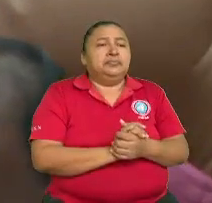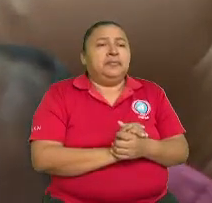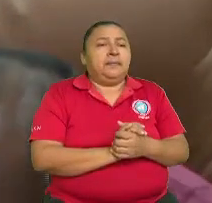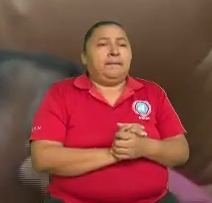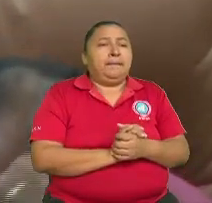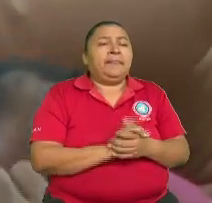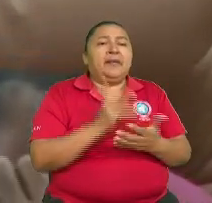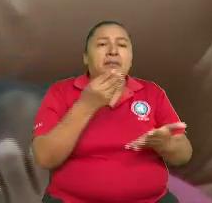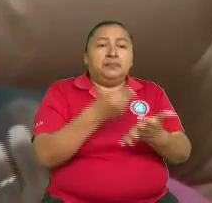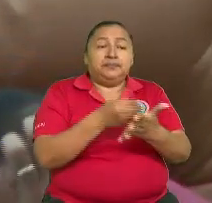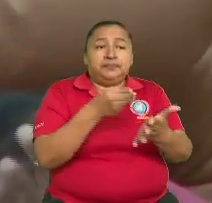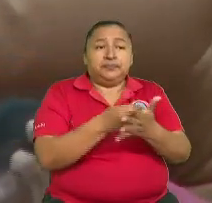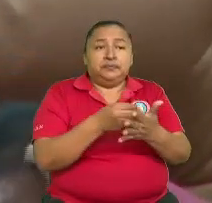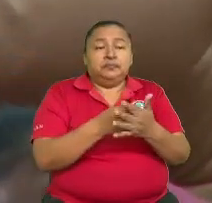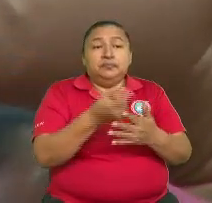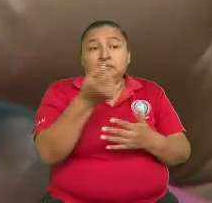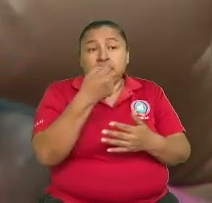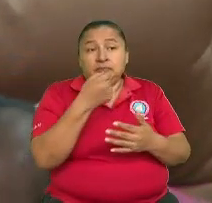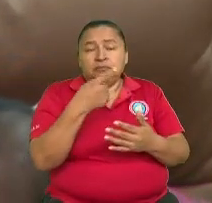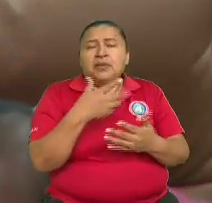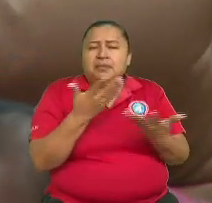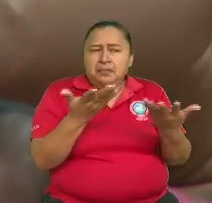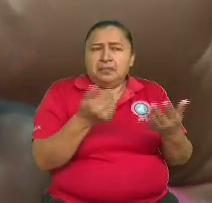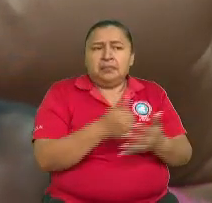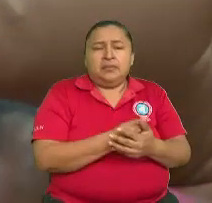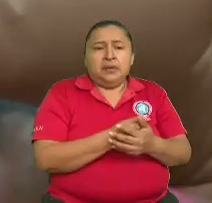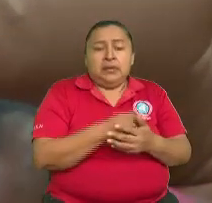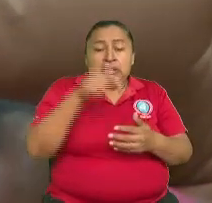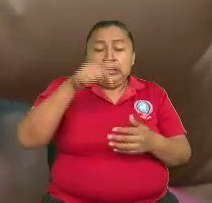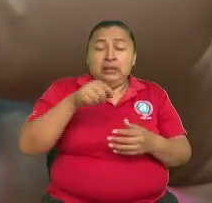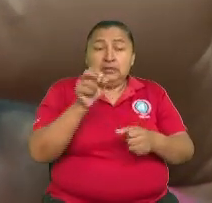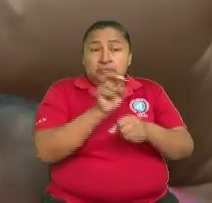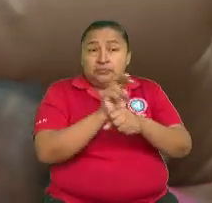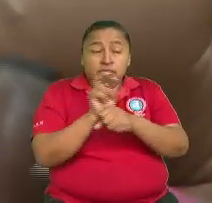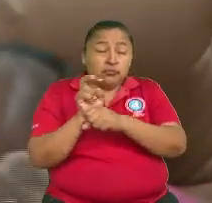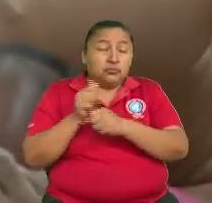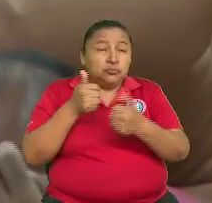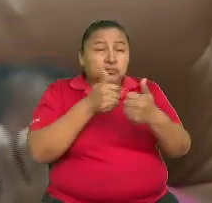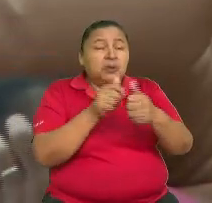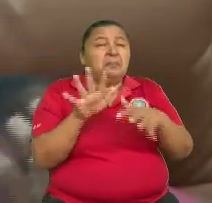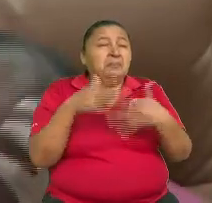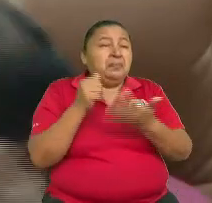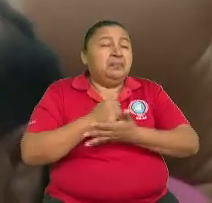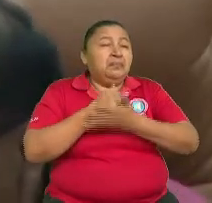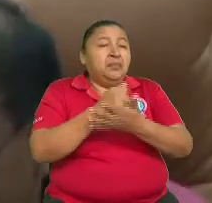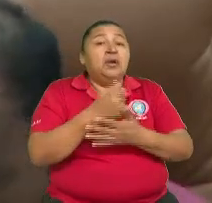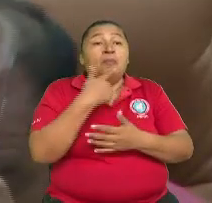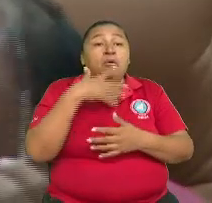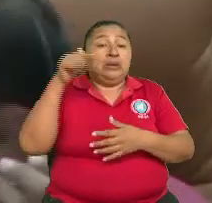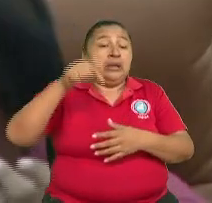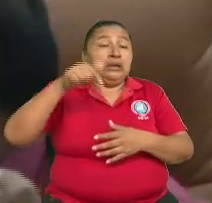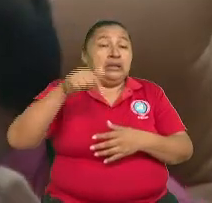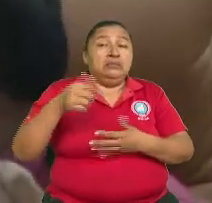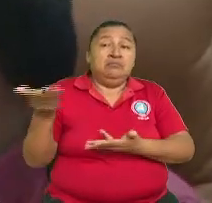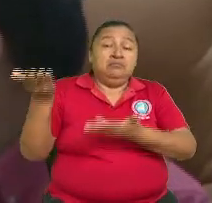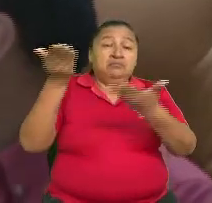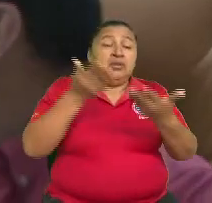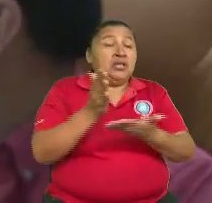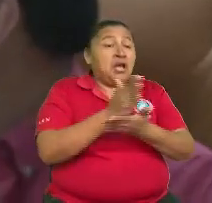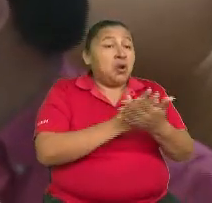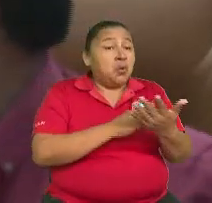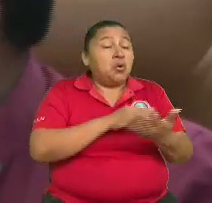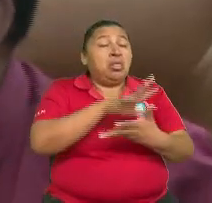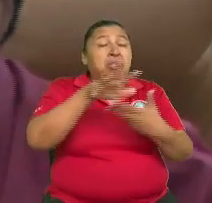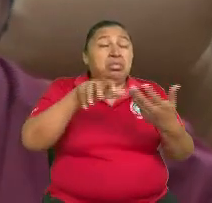Estamos comprando medicamentos. Es más, esta supervisión, ¿sabe para qué va a servir? Porque aquí vienen unos a la bulla